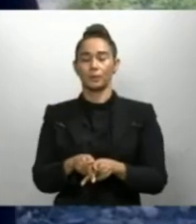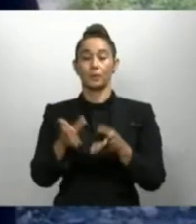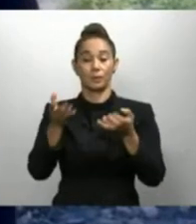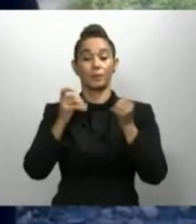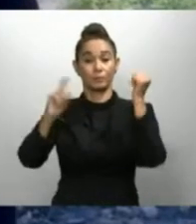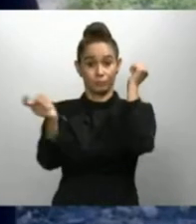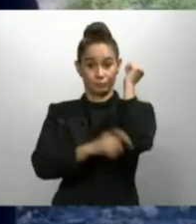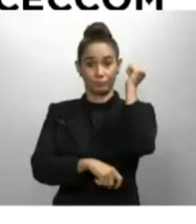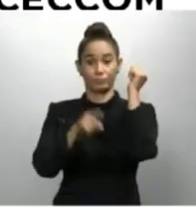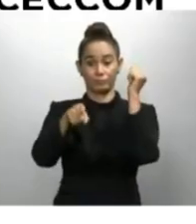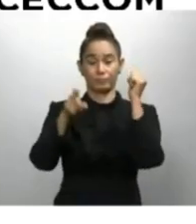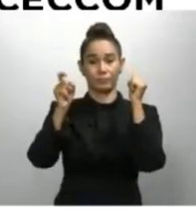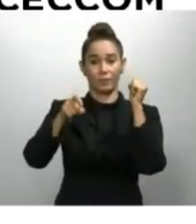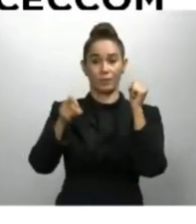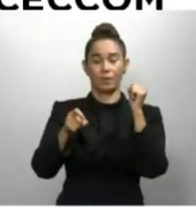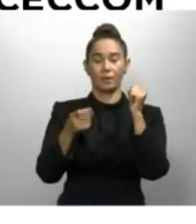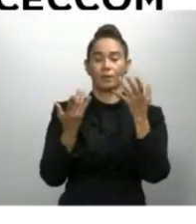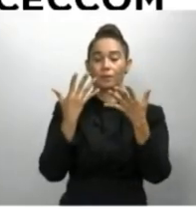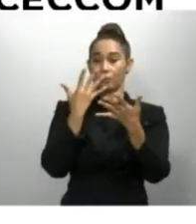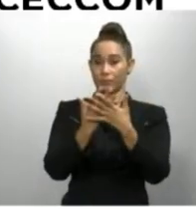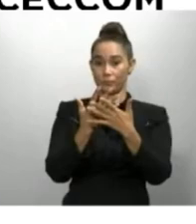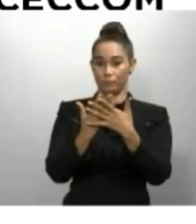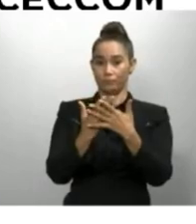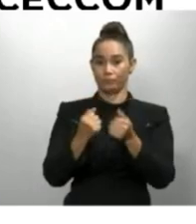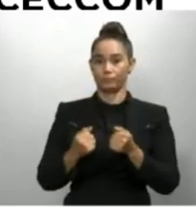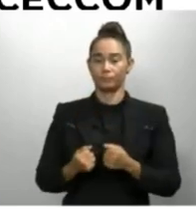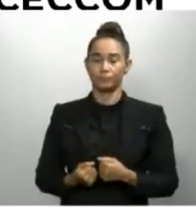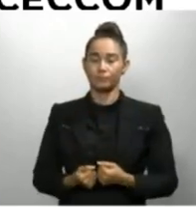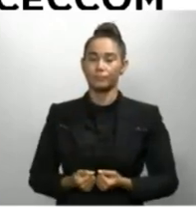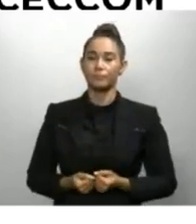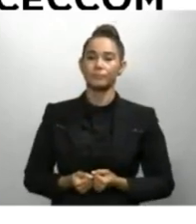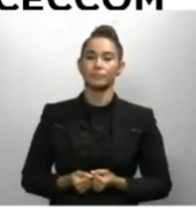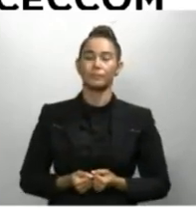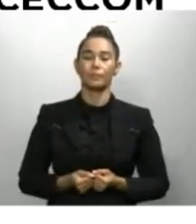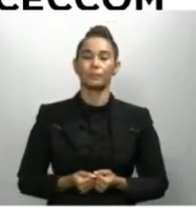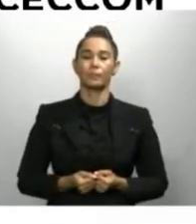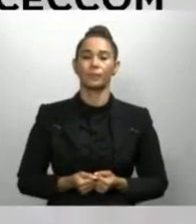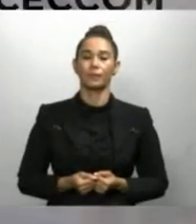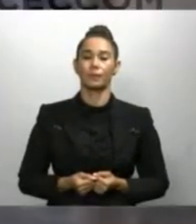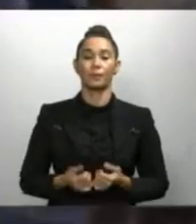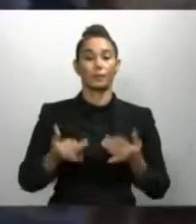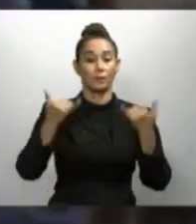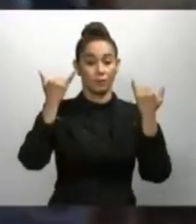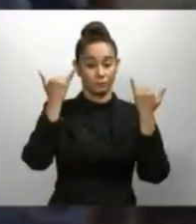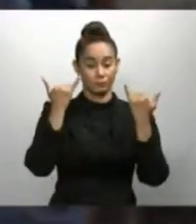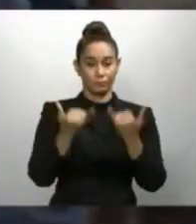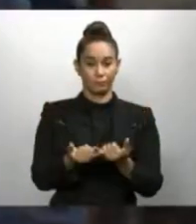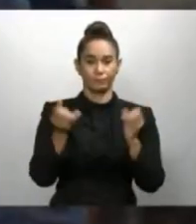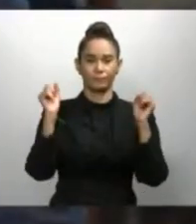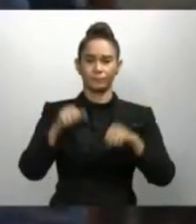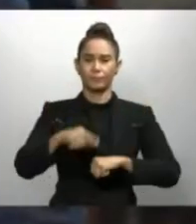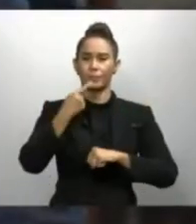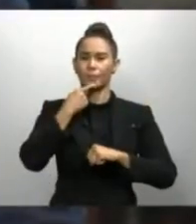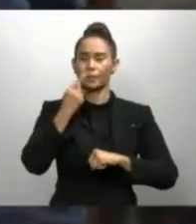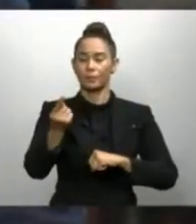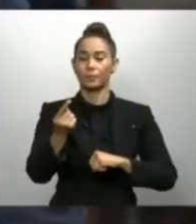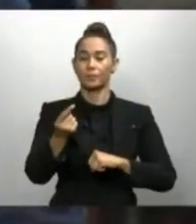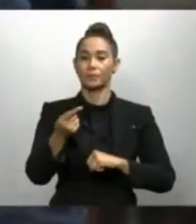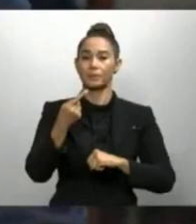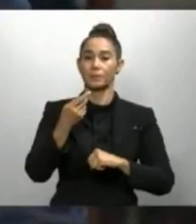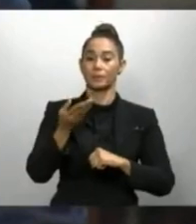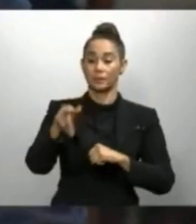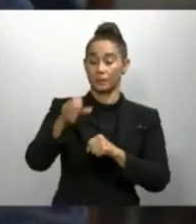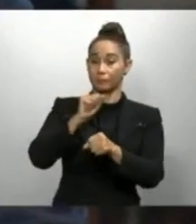sanciones establecidas en el marco legal vigente. Hoy podemos decir que gracias a estas